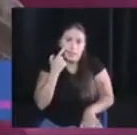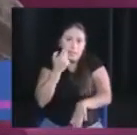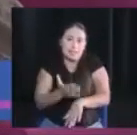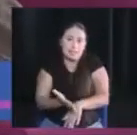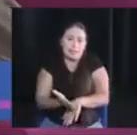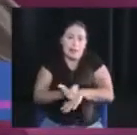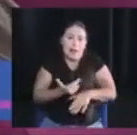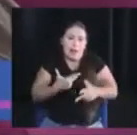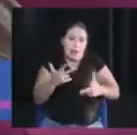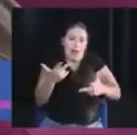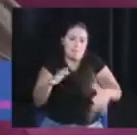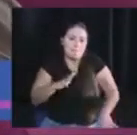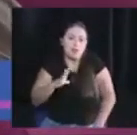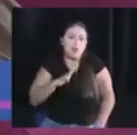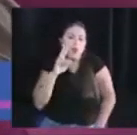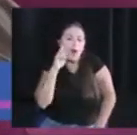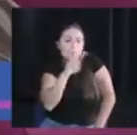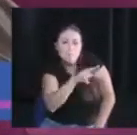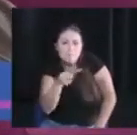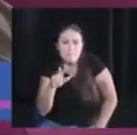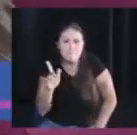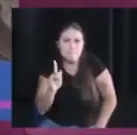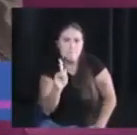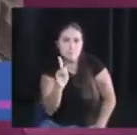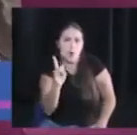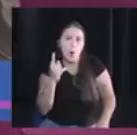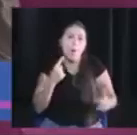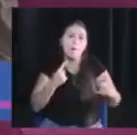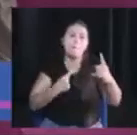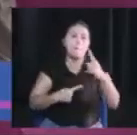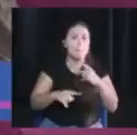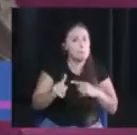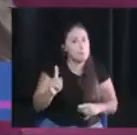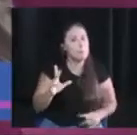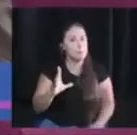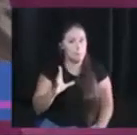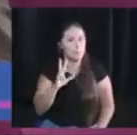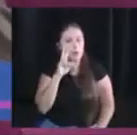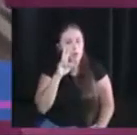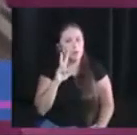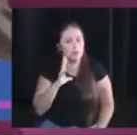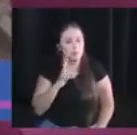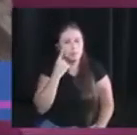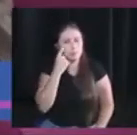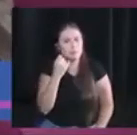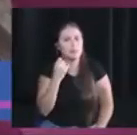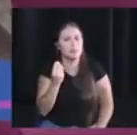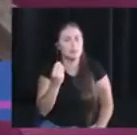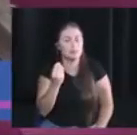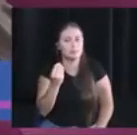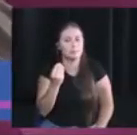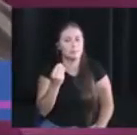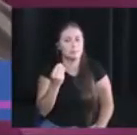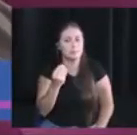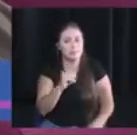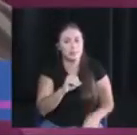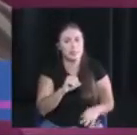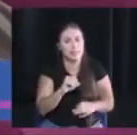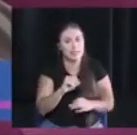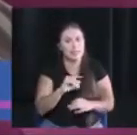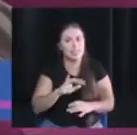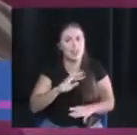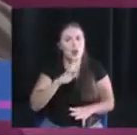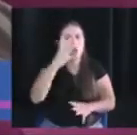Yo no las veo propiamente hablando. Pero sí veo el cuarto intento